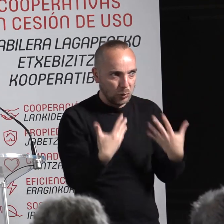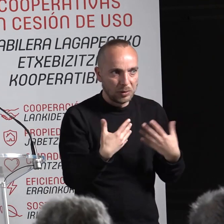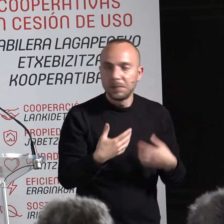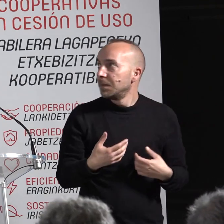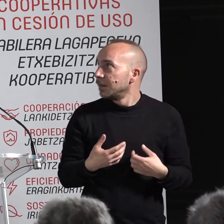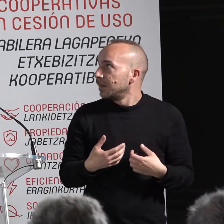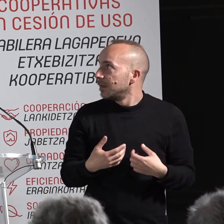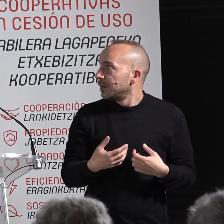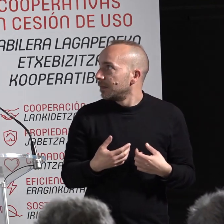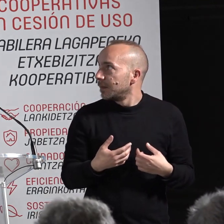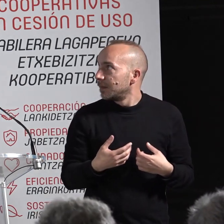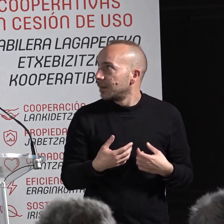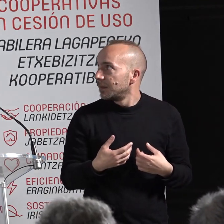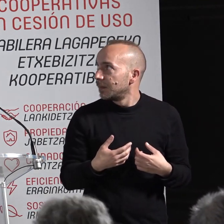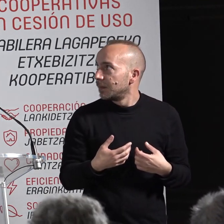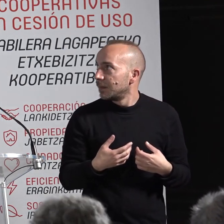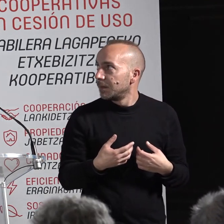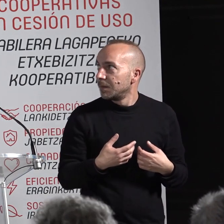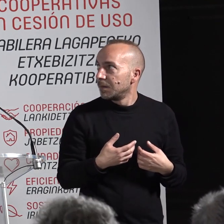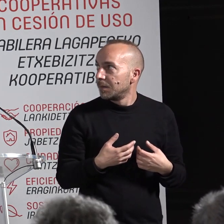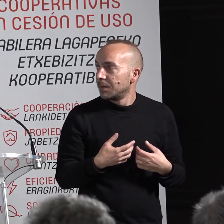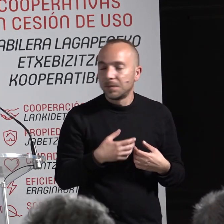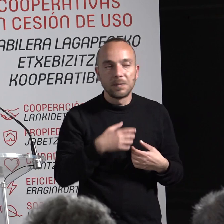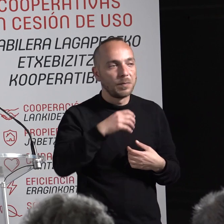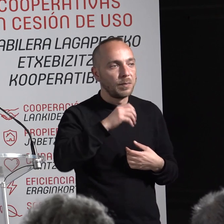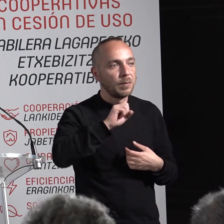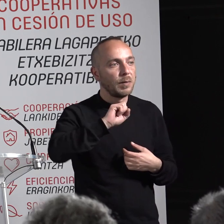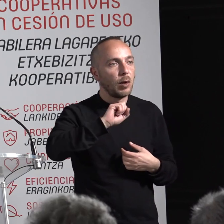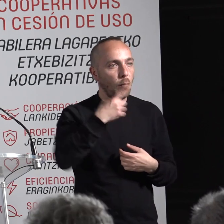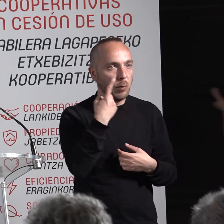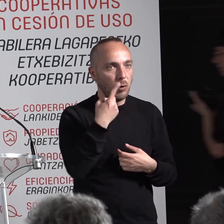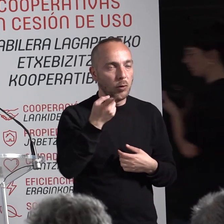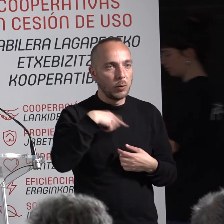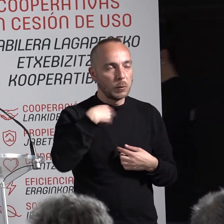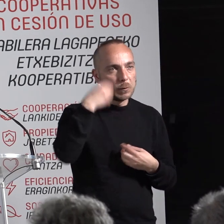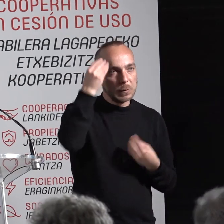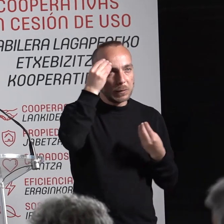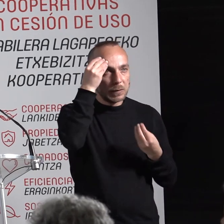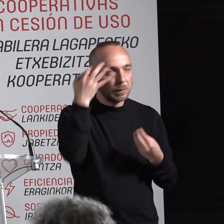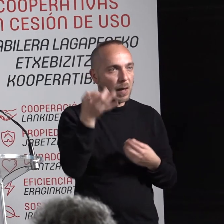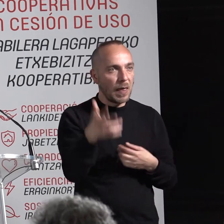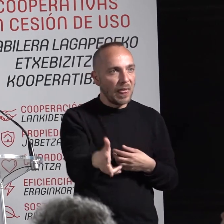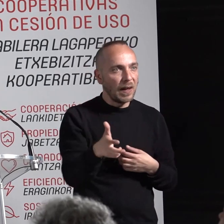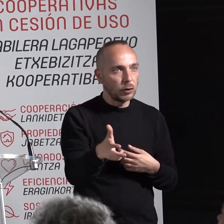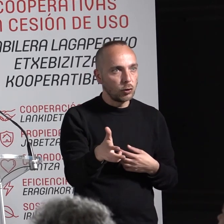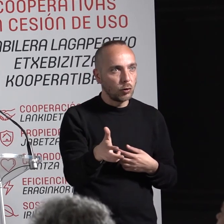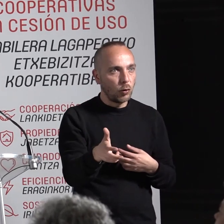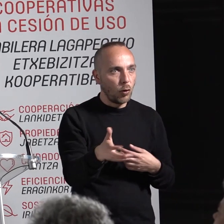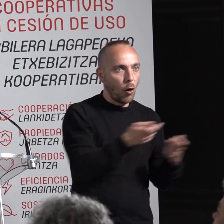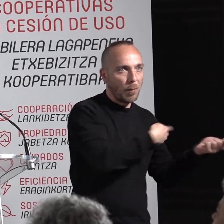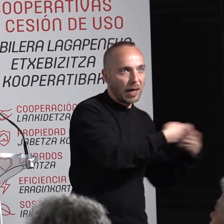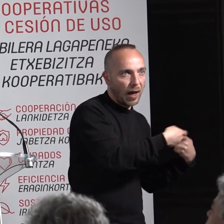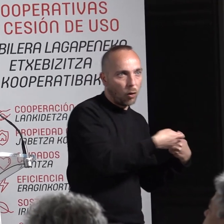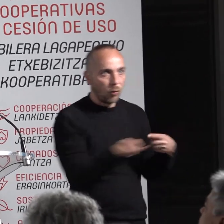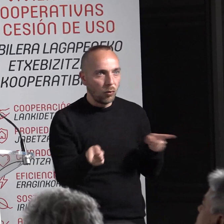Comentar, lo primero que de alguna forma nos ponemos en cuestión es el derecho o el mercado. Quiero